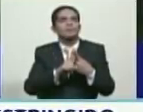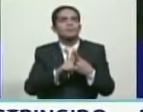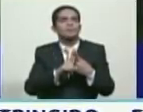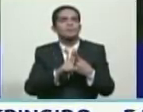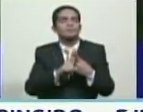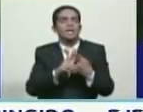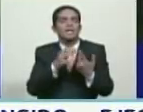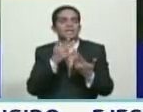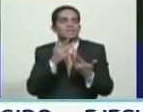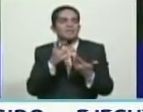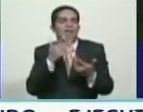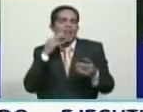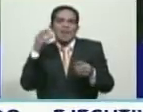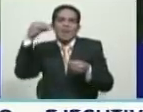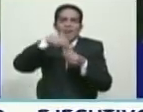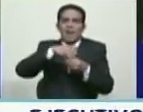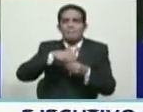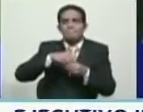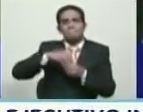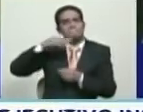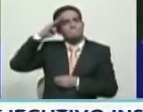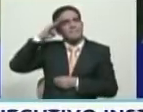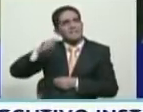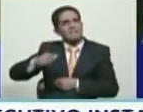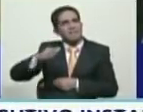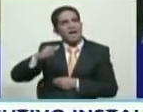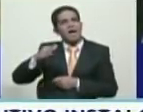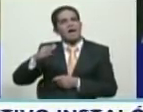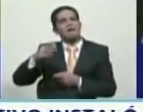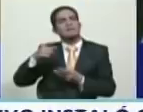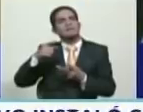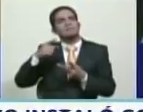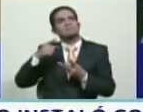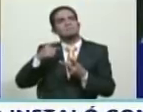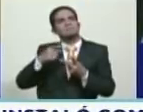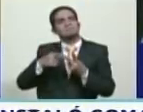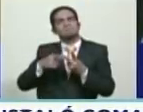ningún tipo de intervención militar o de otra índole.